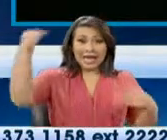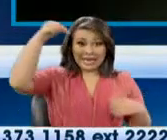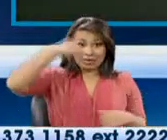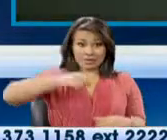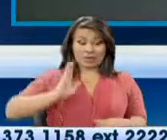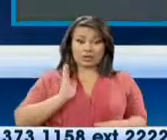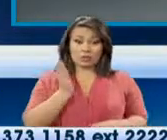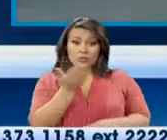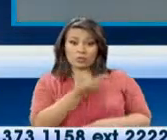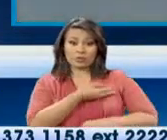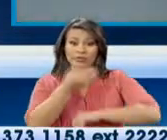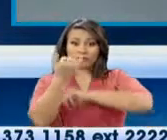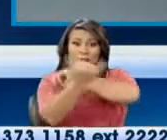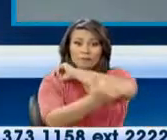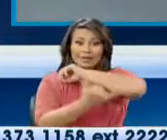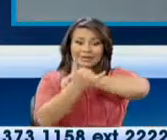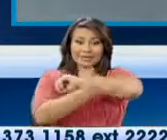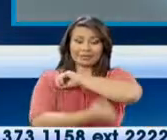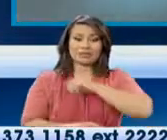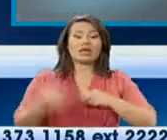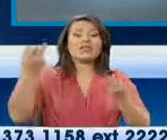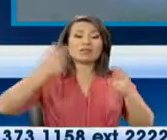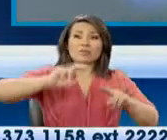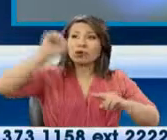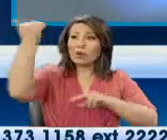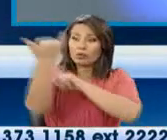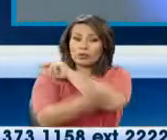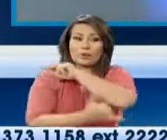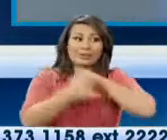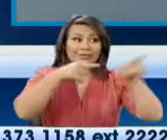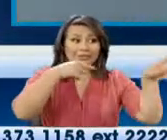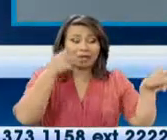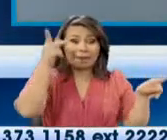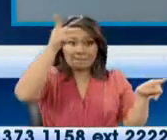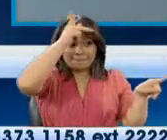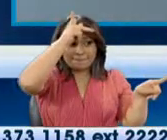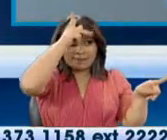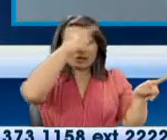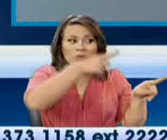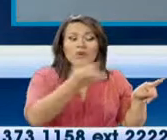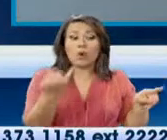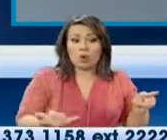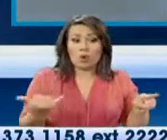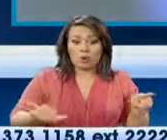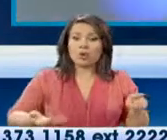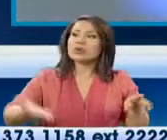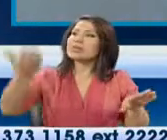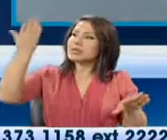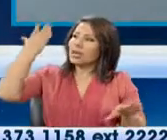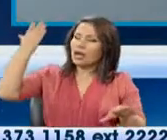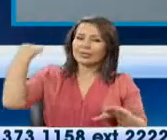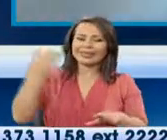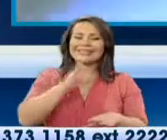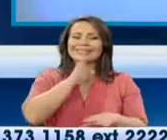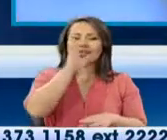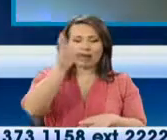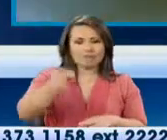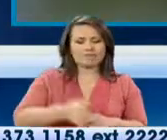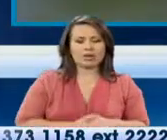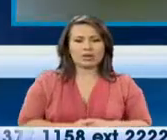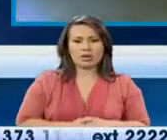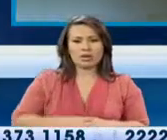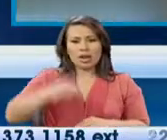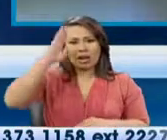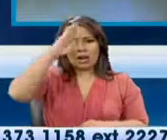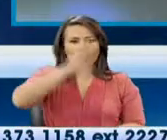medio, nuestra policía trabaja arduamente en el tema. Hemos visto hoy mismo y en días anteriores, meses anteriores y desde